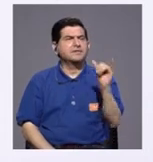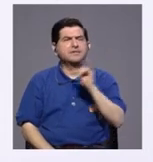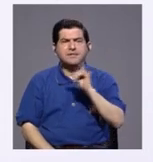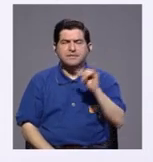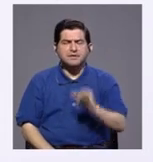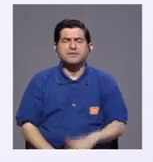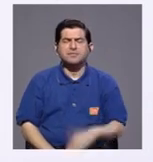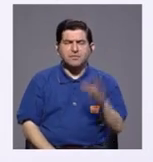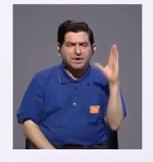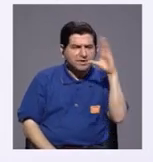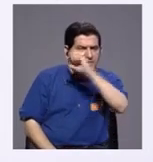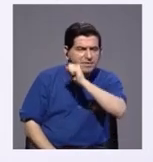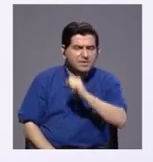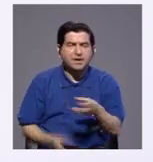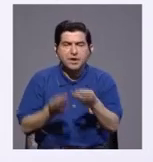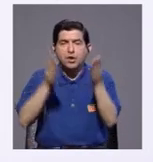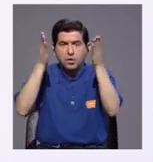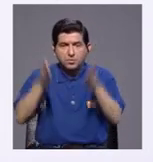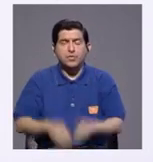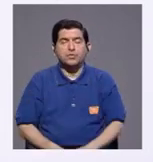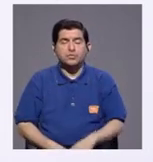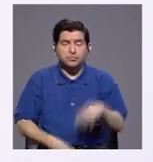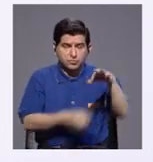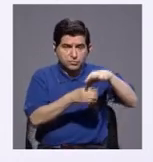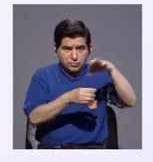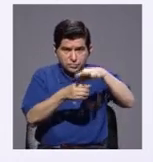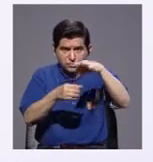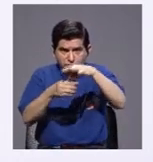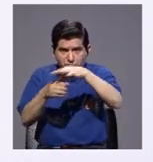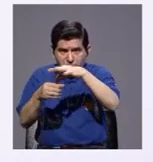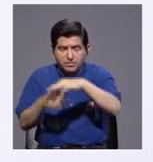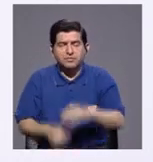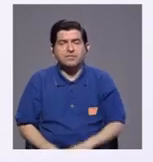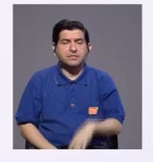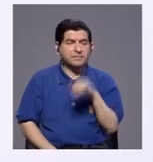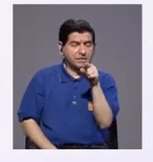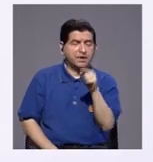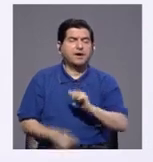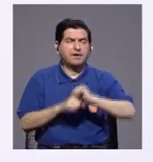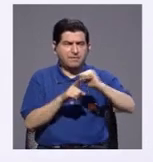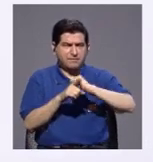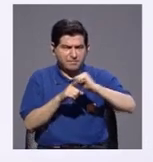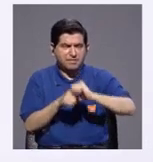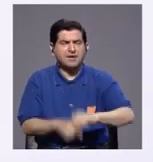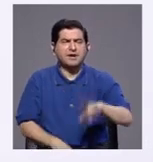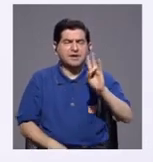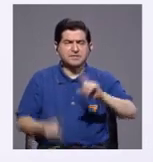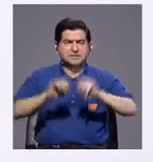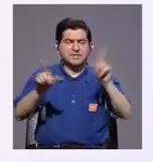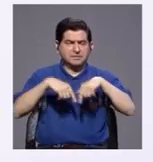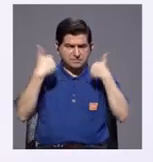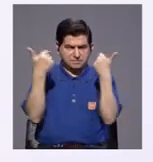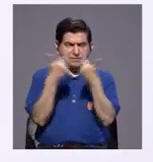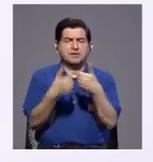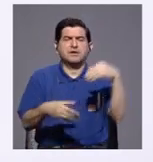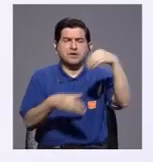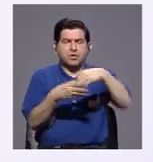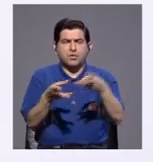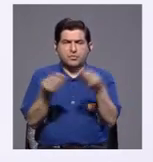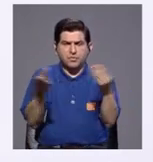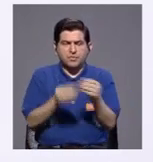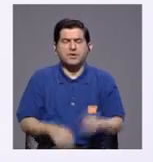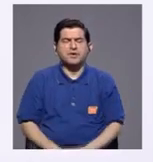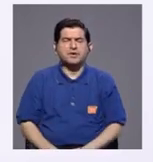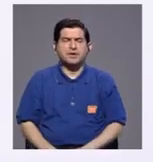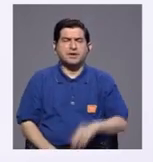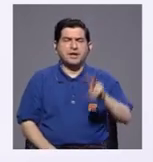ubicamos fueron los productores agropecuarios extensionistas a los cuales capacitamos al menos 7 distintos grupos entre ellos productores de